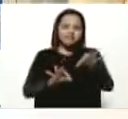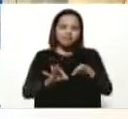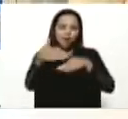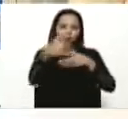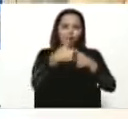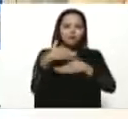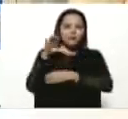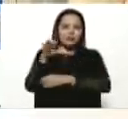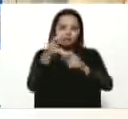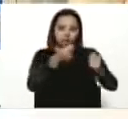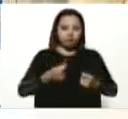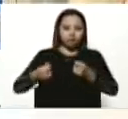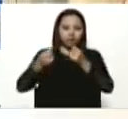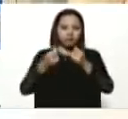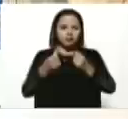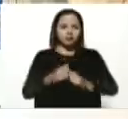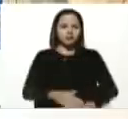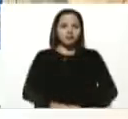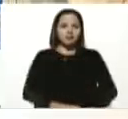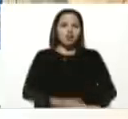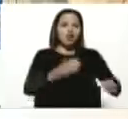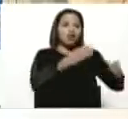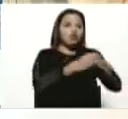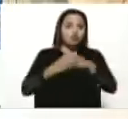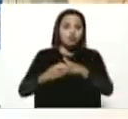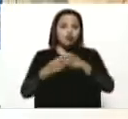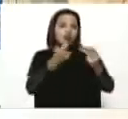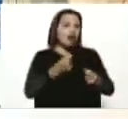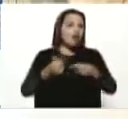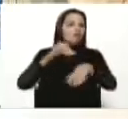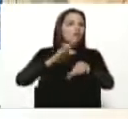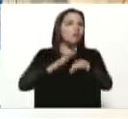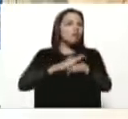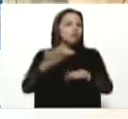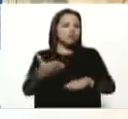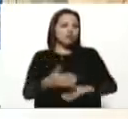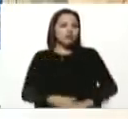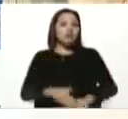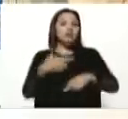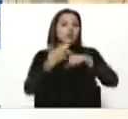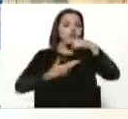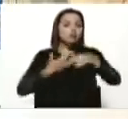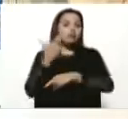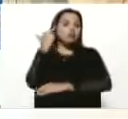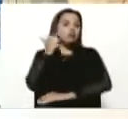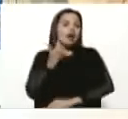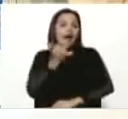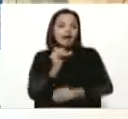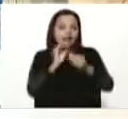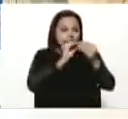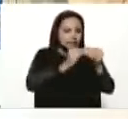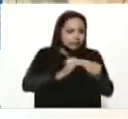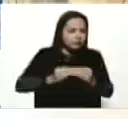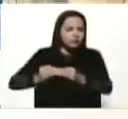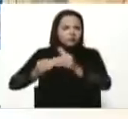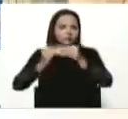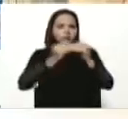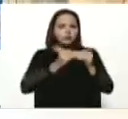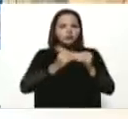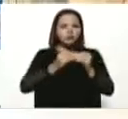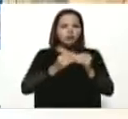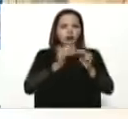Muy bien los grupos económicos y por qué actúan como están actuando. La revolución bolivariana ha ido afinando